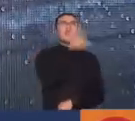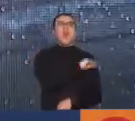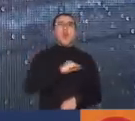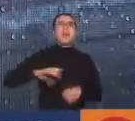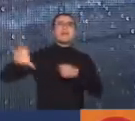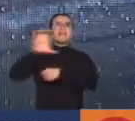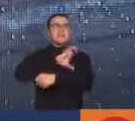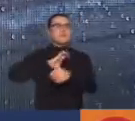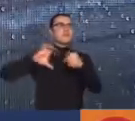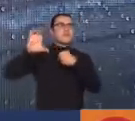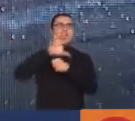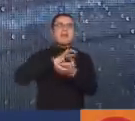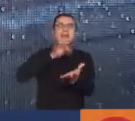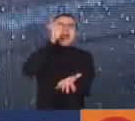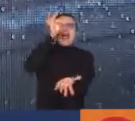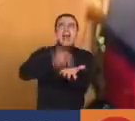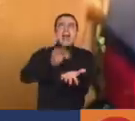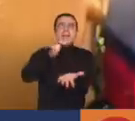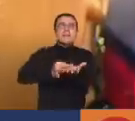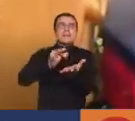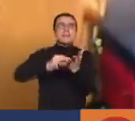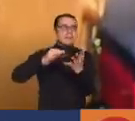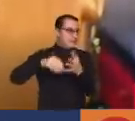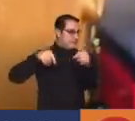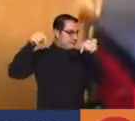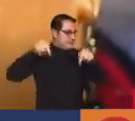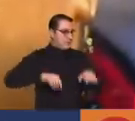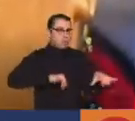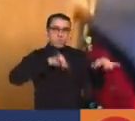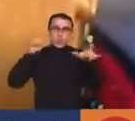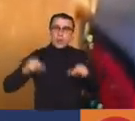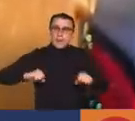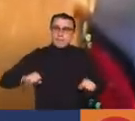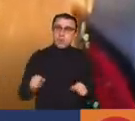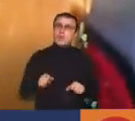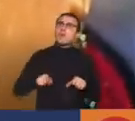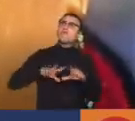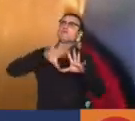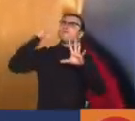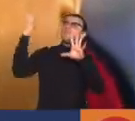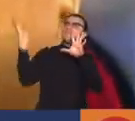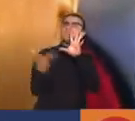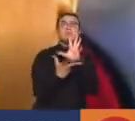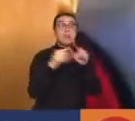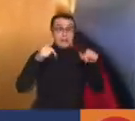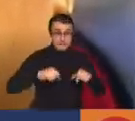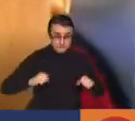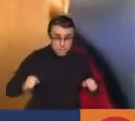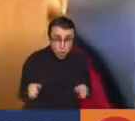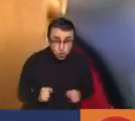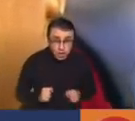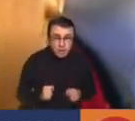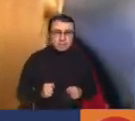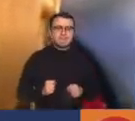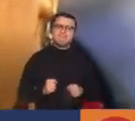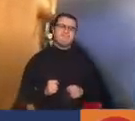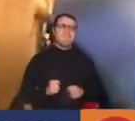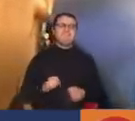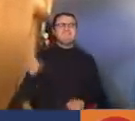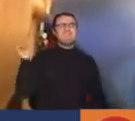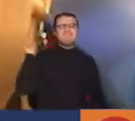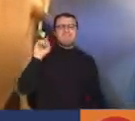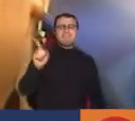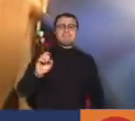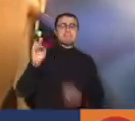las ciudades capitales de este tamaño del mundo. Bogotá no ha podido tener. Todos sabemos la